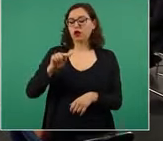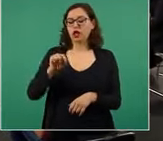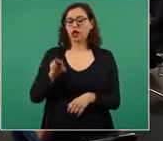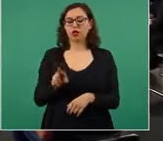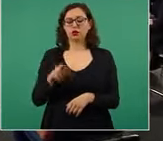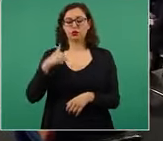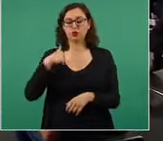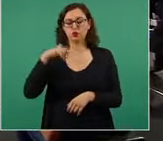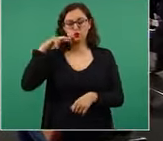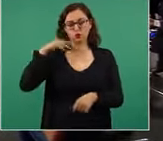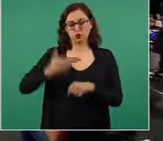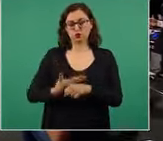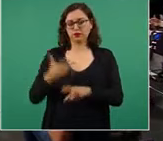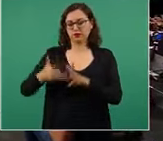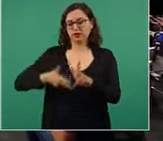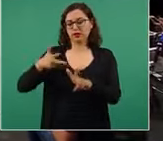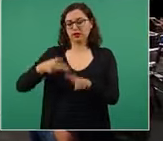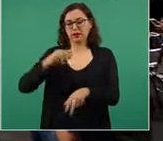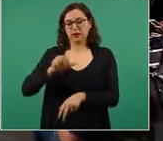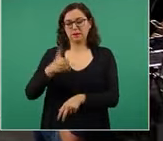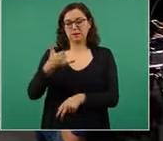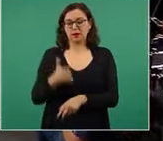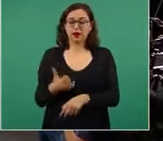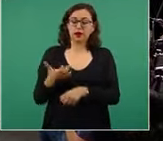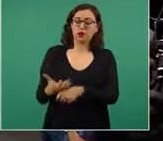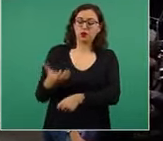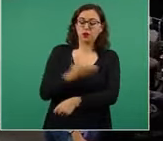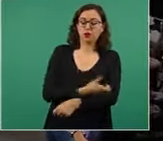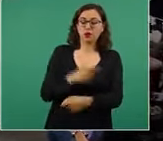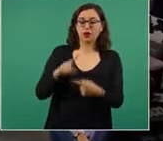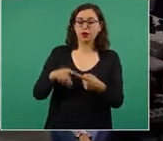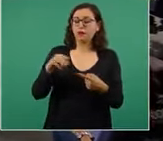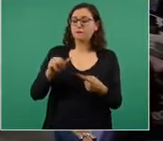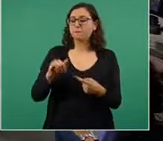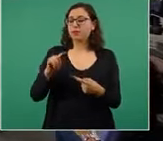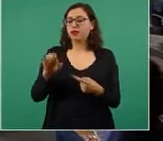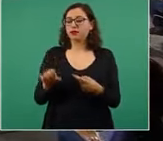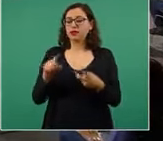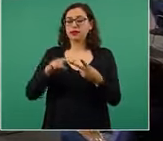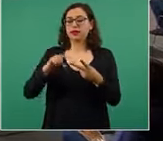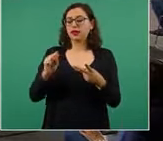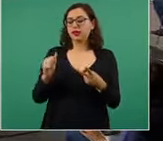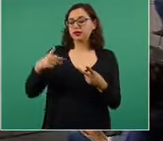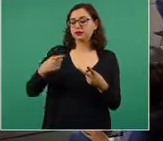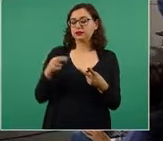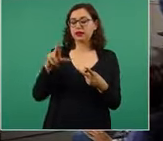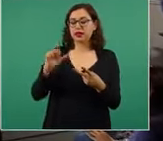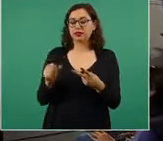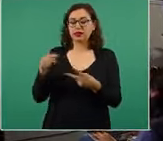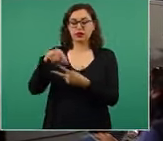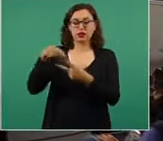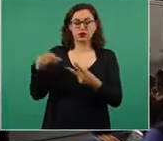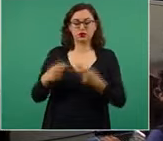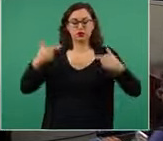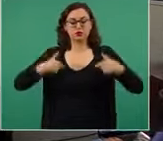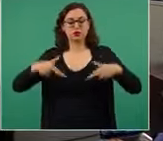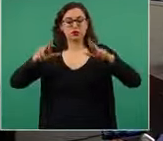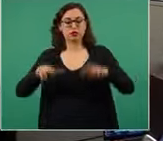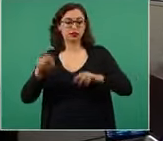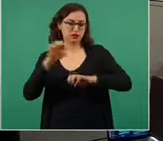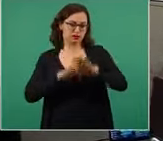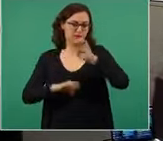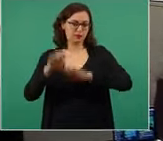acompaña Maite Ramos y Sandra Palacios, que son del consorcio que conforman Alstom Bombardier. Y vamos a